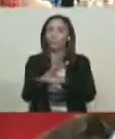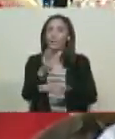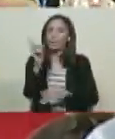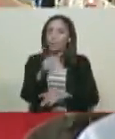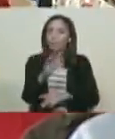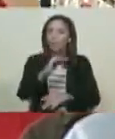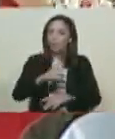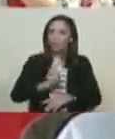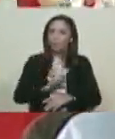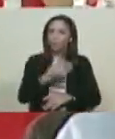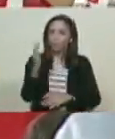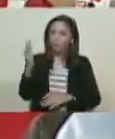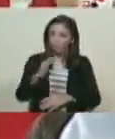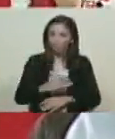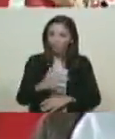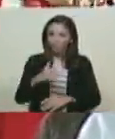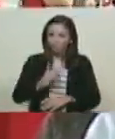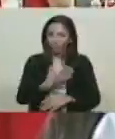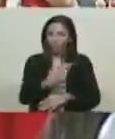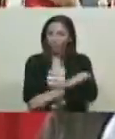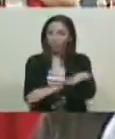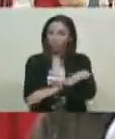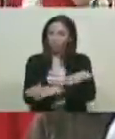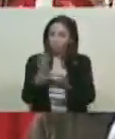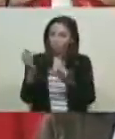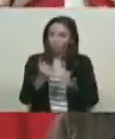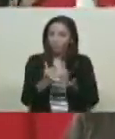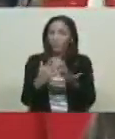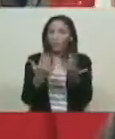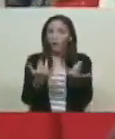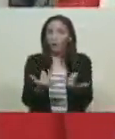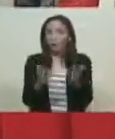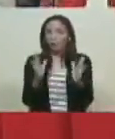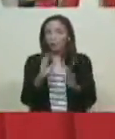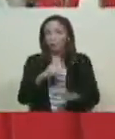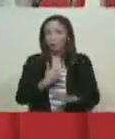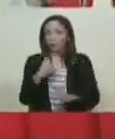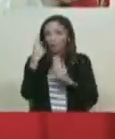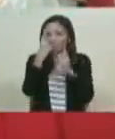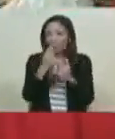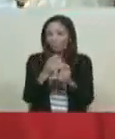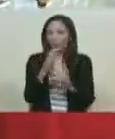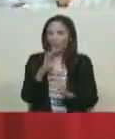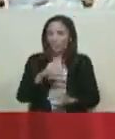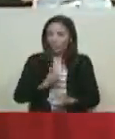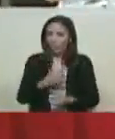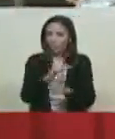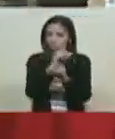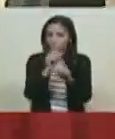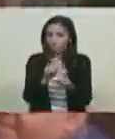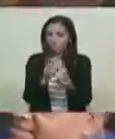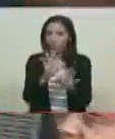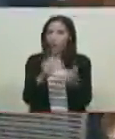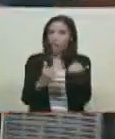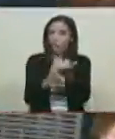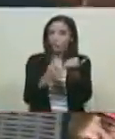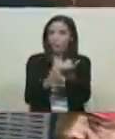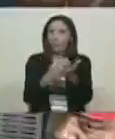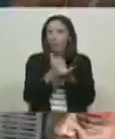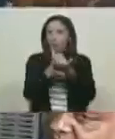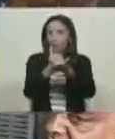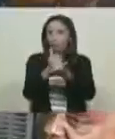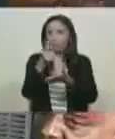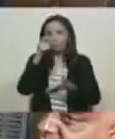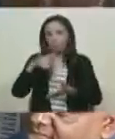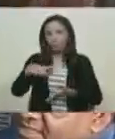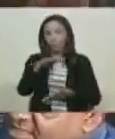algún dirigente de la derecha que impulsa y promueve la guerra económica en Venezuela a proteger al pueblo, por lo que manifestó que seguirá